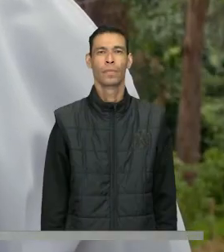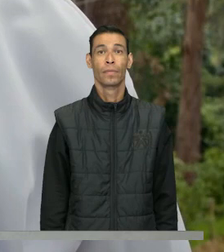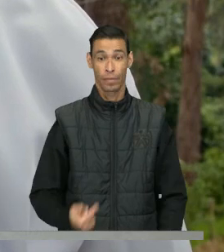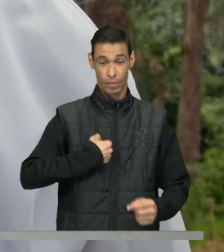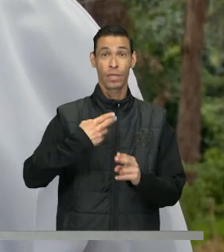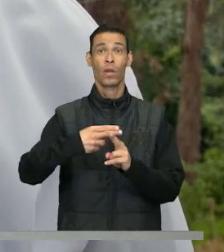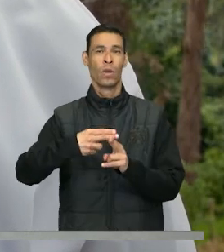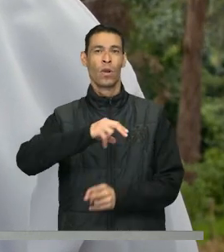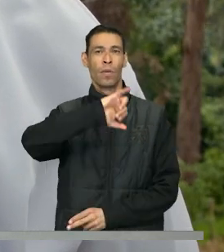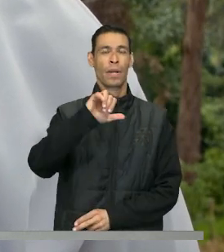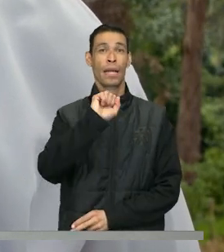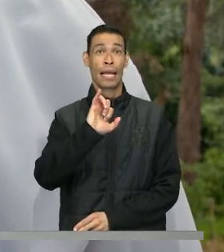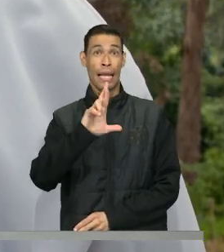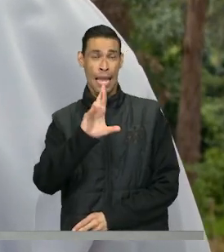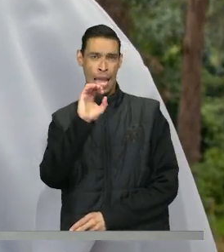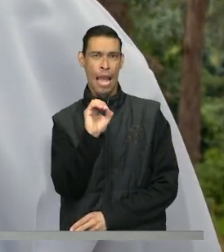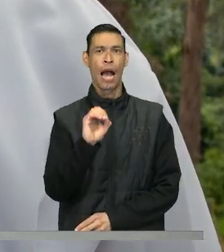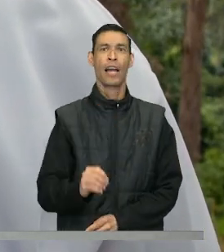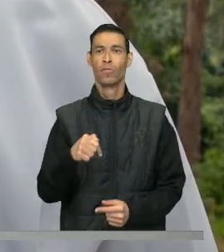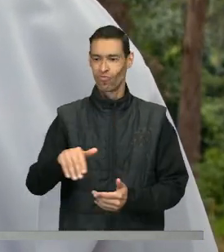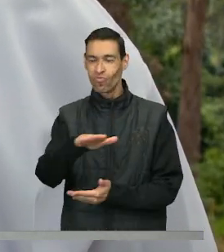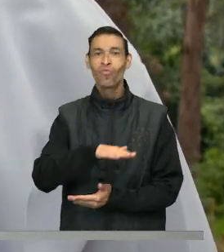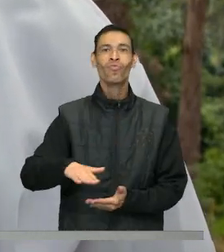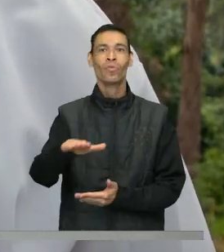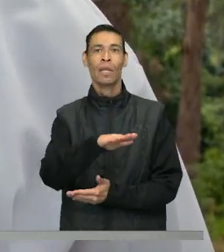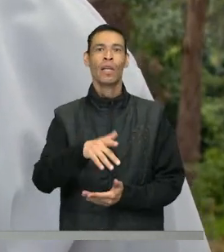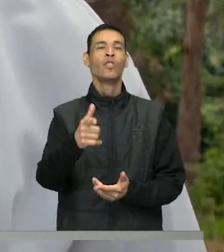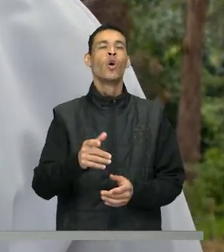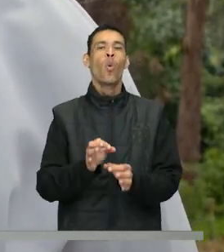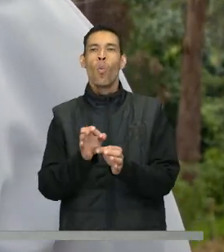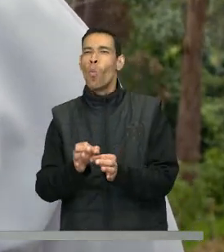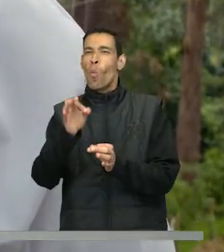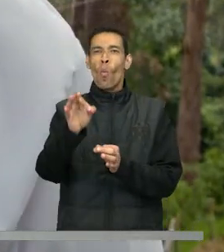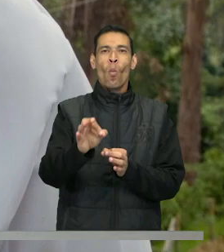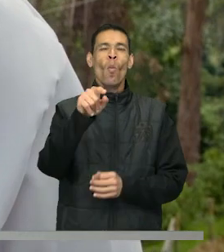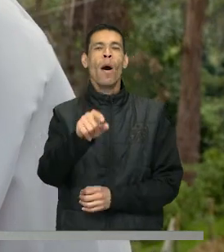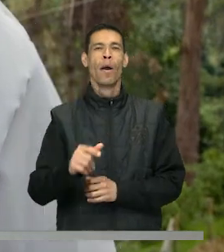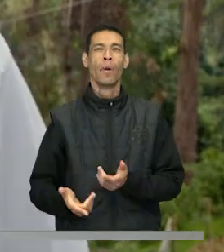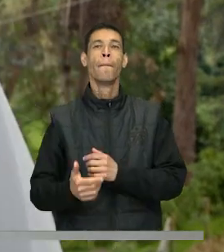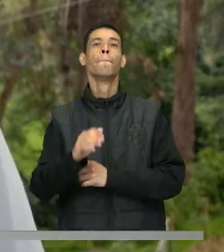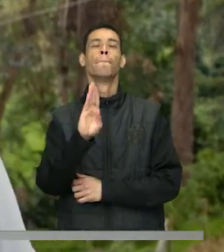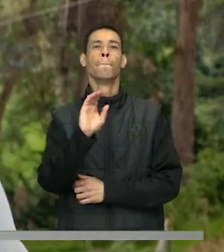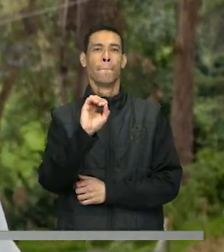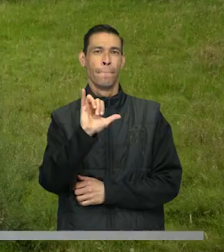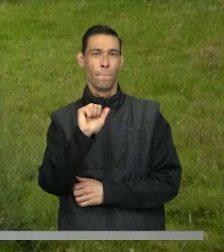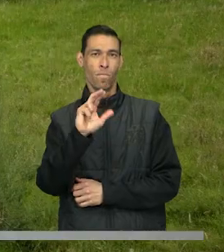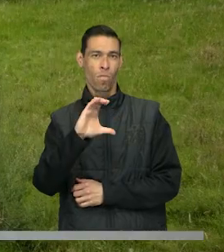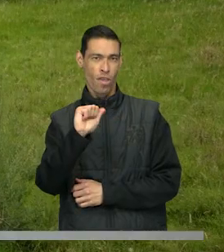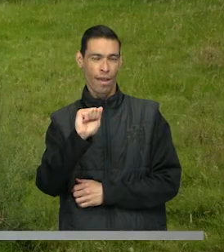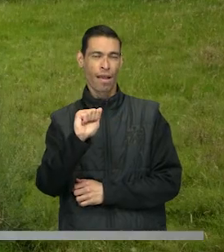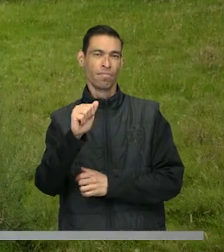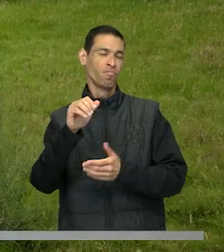Mi nombre es Jairo Emilio Daza Pineda. Estamos ubicados en la vereda de Huerta Chica, municipio de Boyacá, Boyacá.